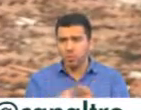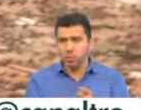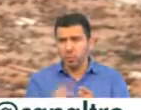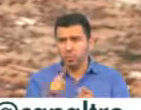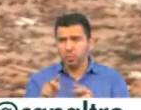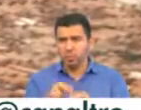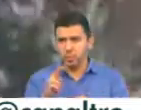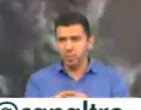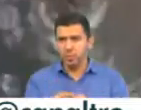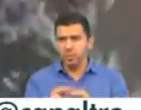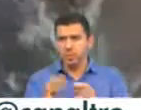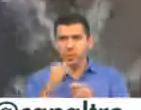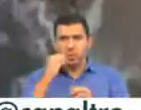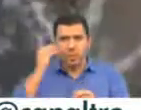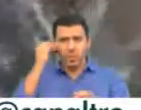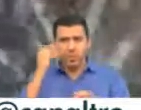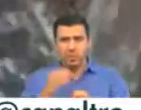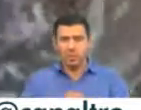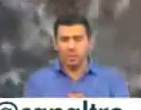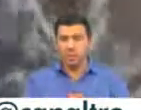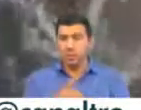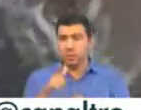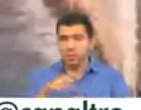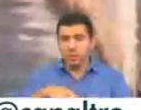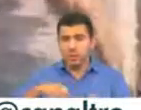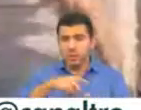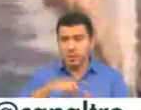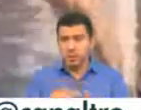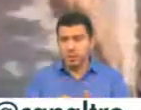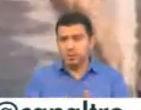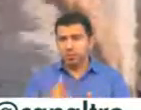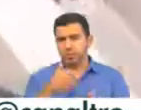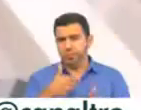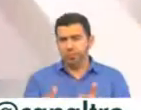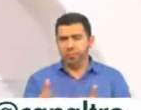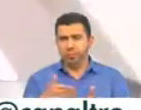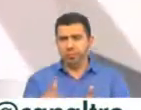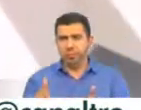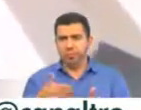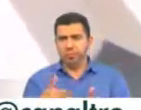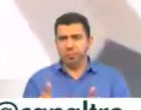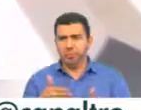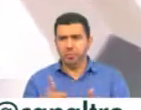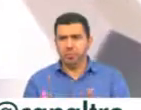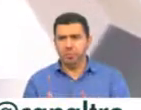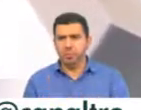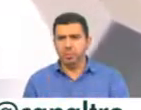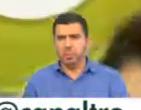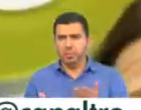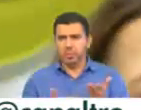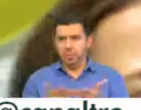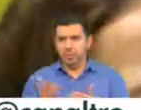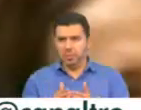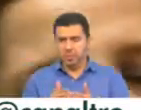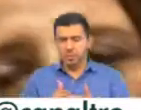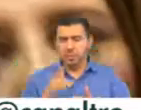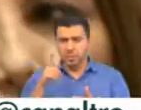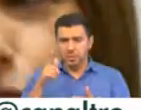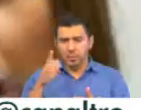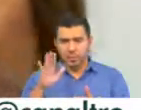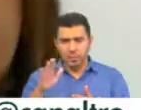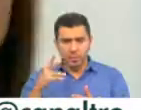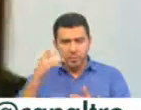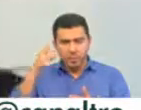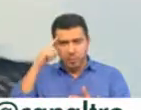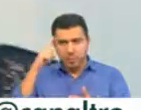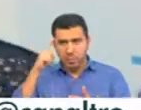Santander. Los santandereanos son derrochadores, aseguró la directora de Empresas de Servicio Público de Santander. Esto a raíz del